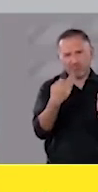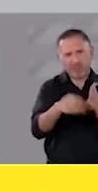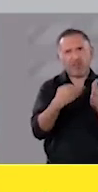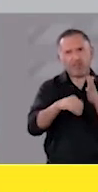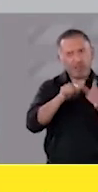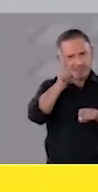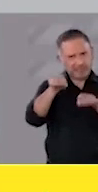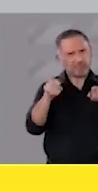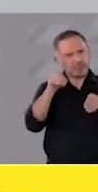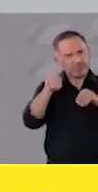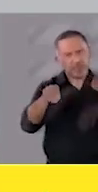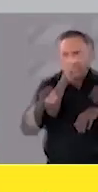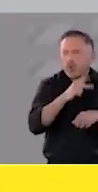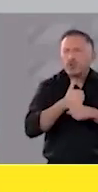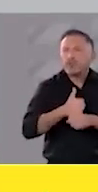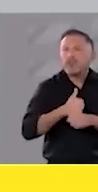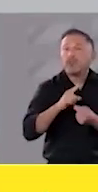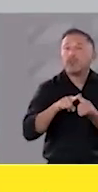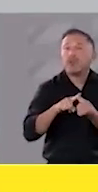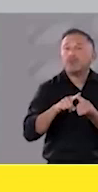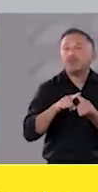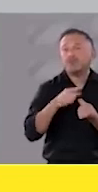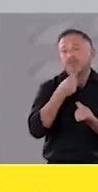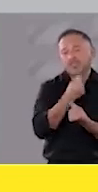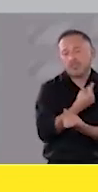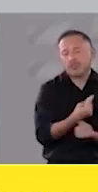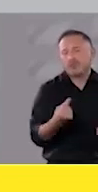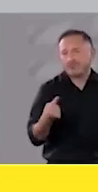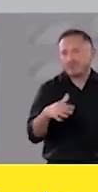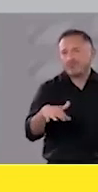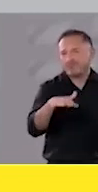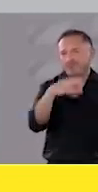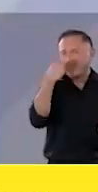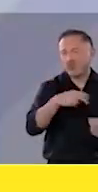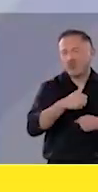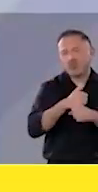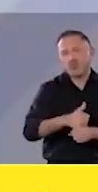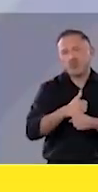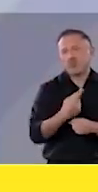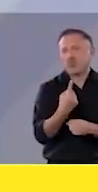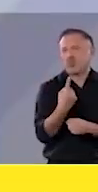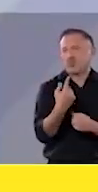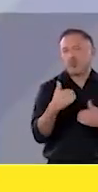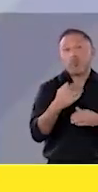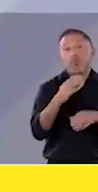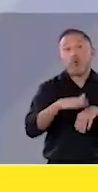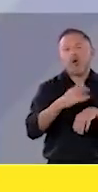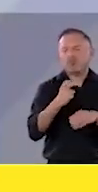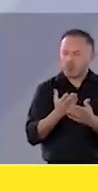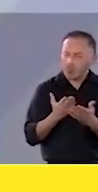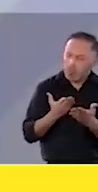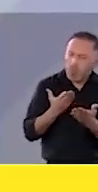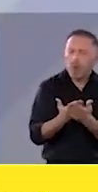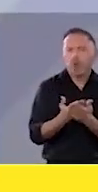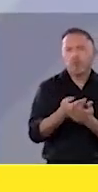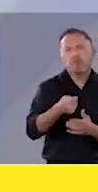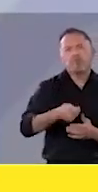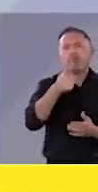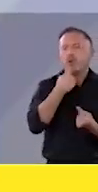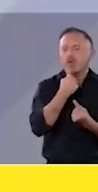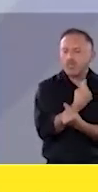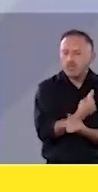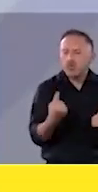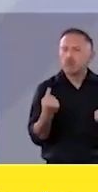Hablemos de política y de procesos electorales. Aburrido, descafeinado, decepcionante. Esto y otros calificativos recibió por parte